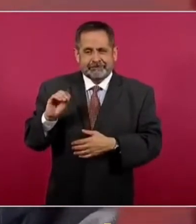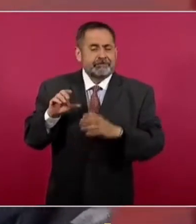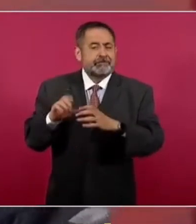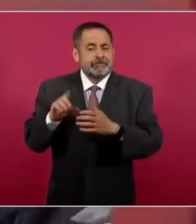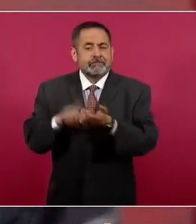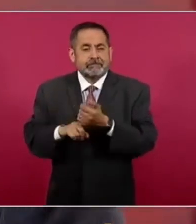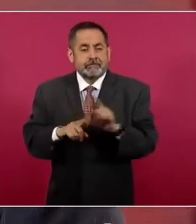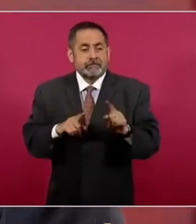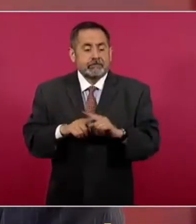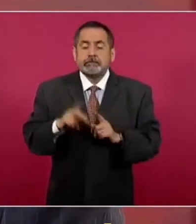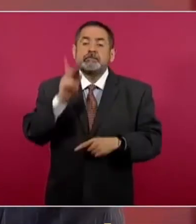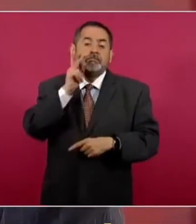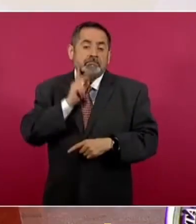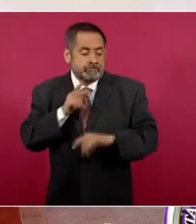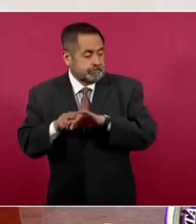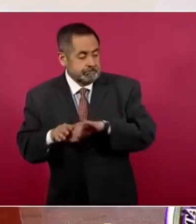el petróleo.